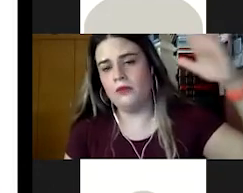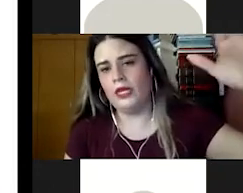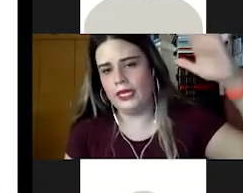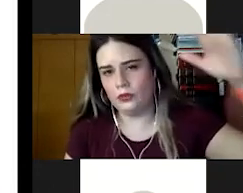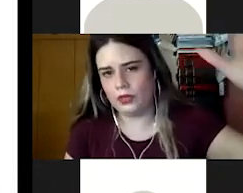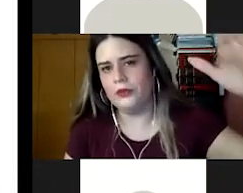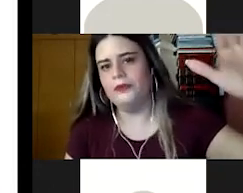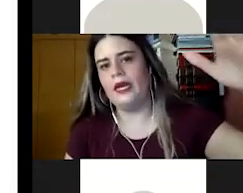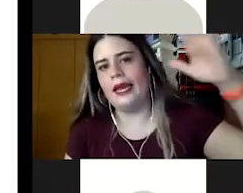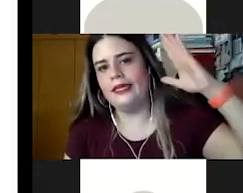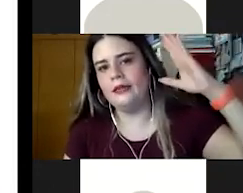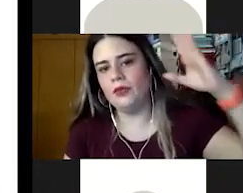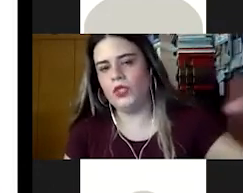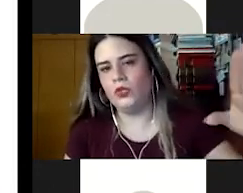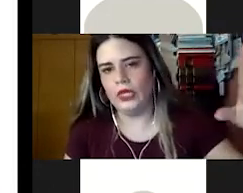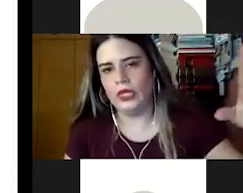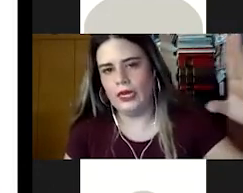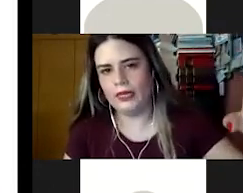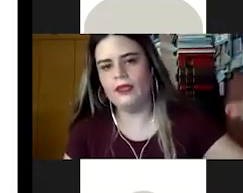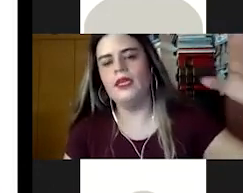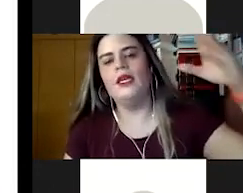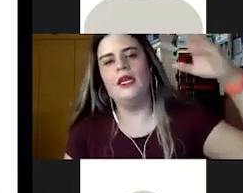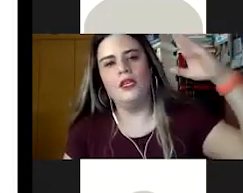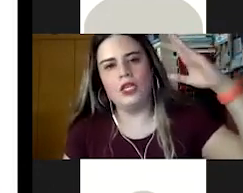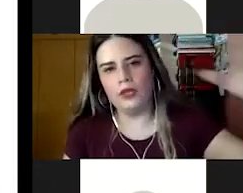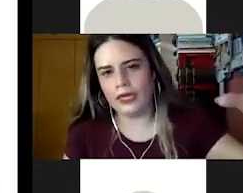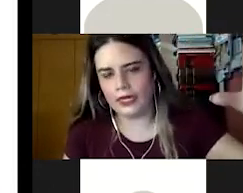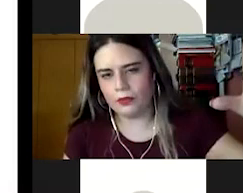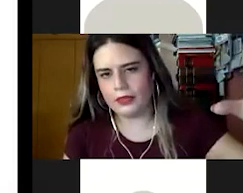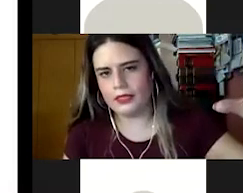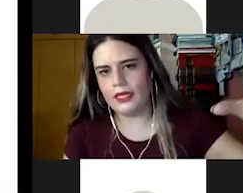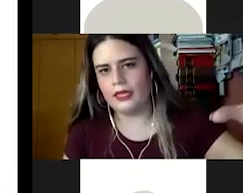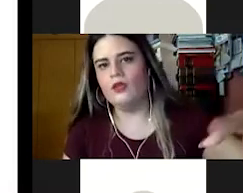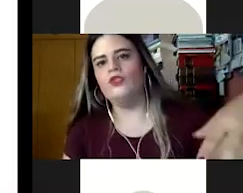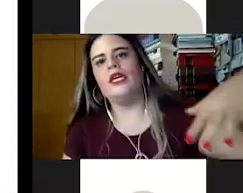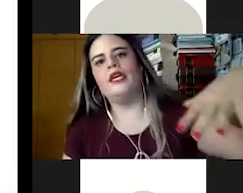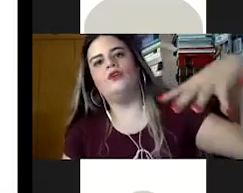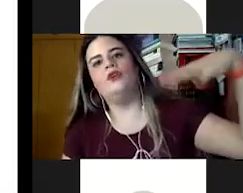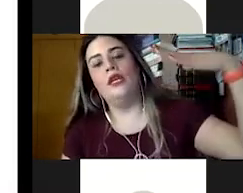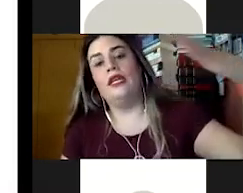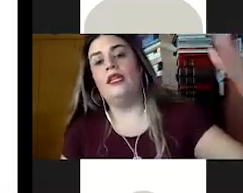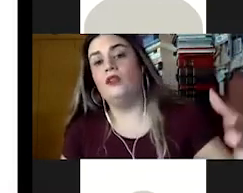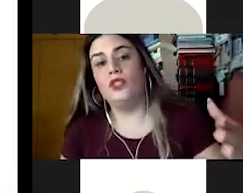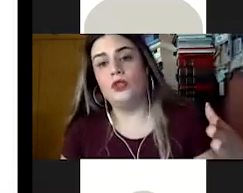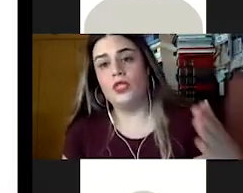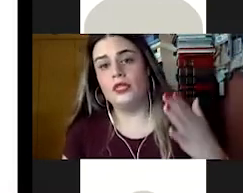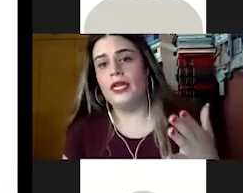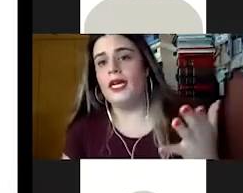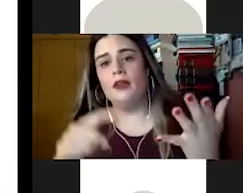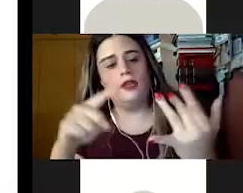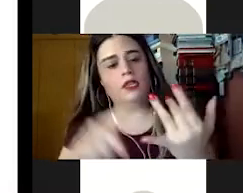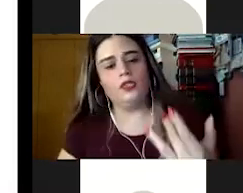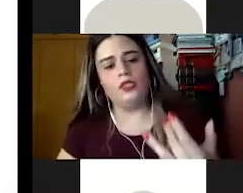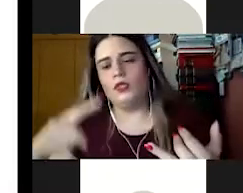máximo del Ejecutivo. Ahí se posicionó originalmente, salió el decreto presidencial del Consejo, en el Consejo se